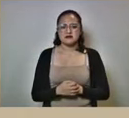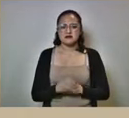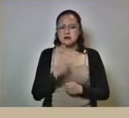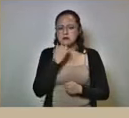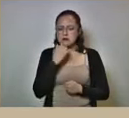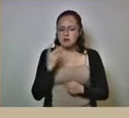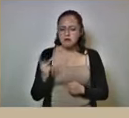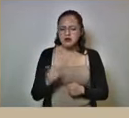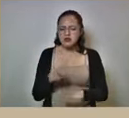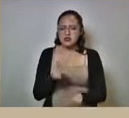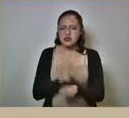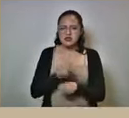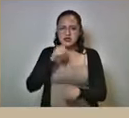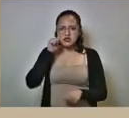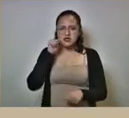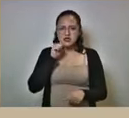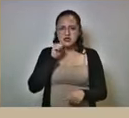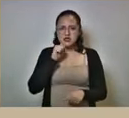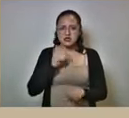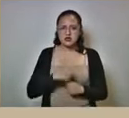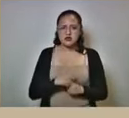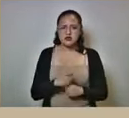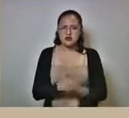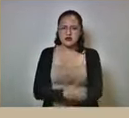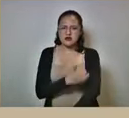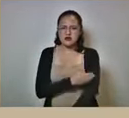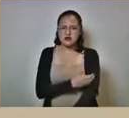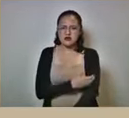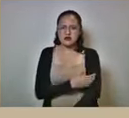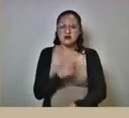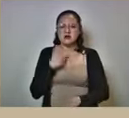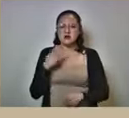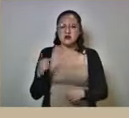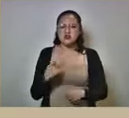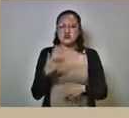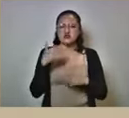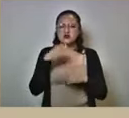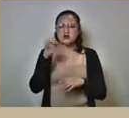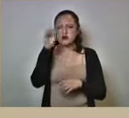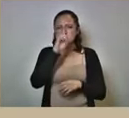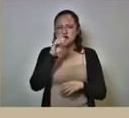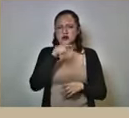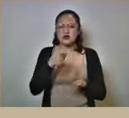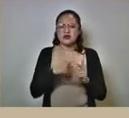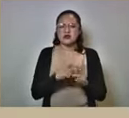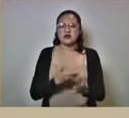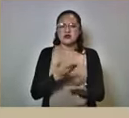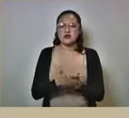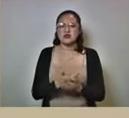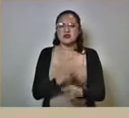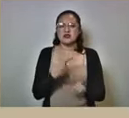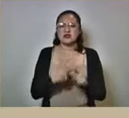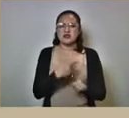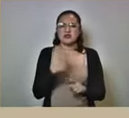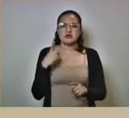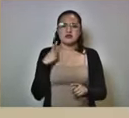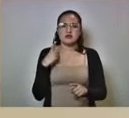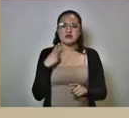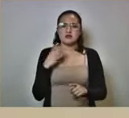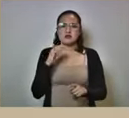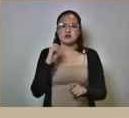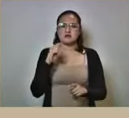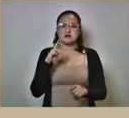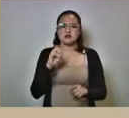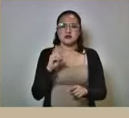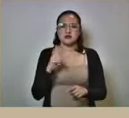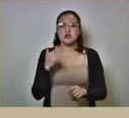Disculpe, el día de ayer una de mis compañeras ya le preguntaba a usted su opinión sobre esta iniciativa de los legisladores Biestro y